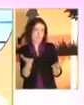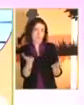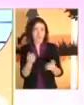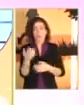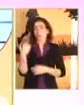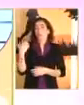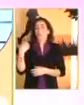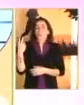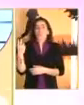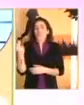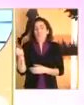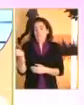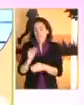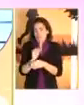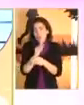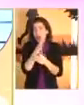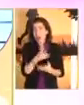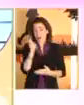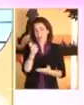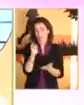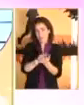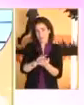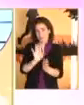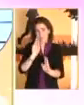tampoco. Hace dos mucho. Días. Ahora volvemos. Hasta ahora.